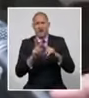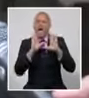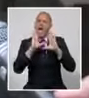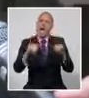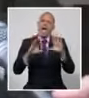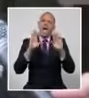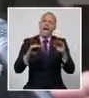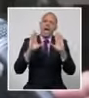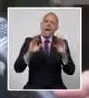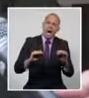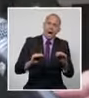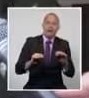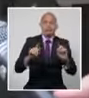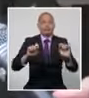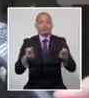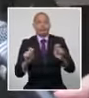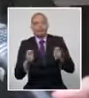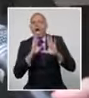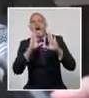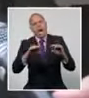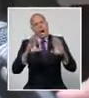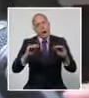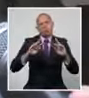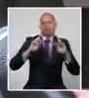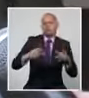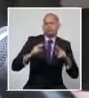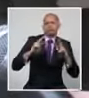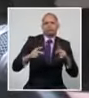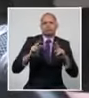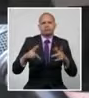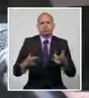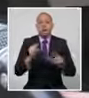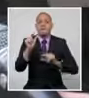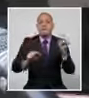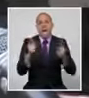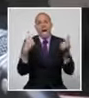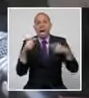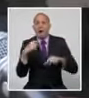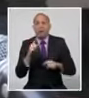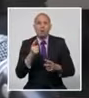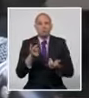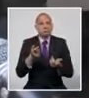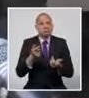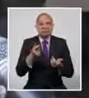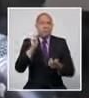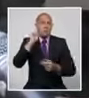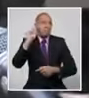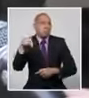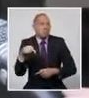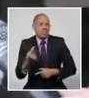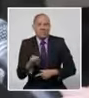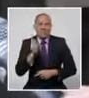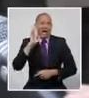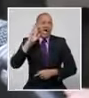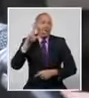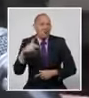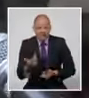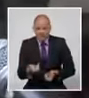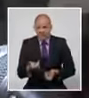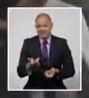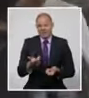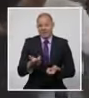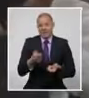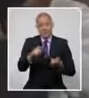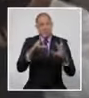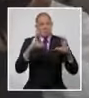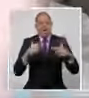que alertados sobre el peligro de la COVID-19. Y sin embargo la gente sigue incumpliendo y haciendo lo que le da